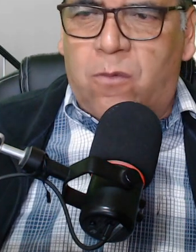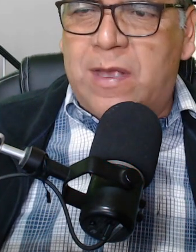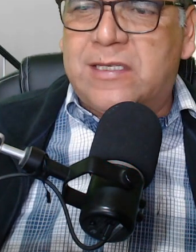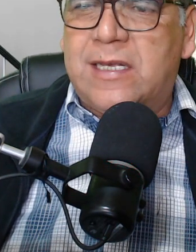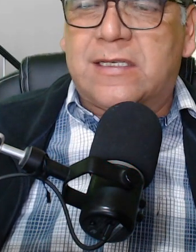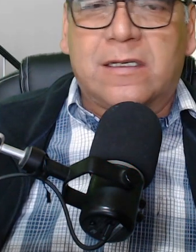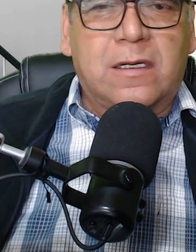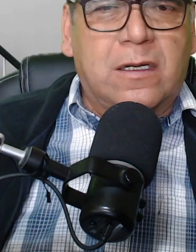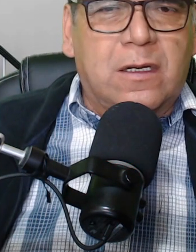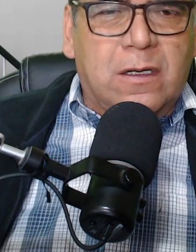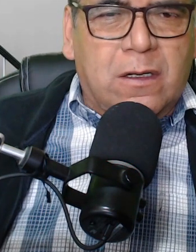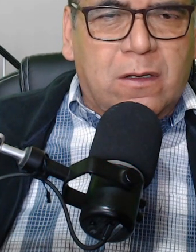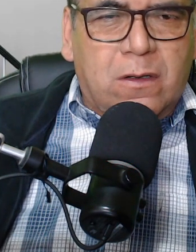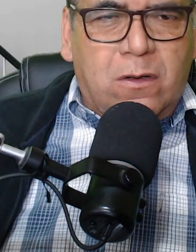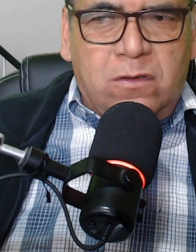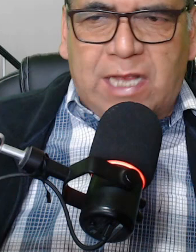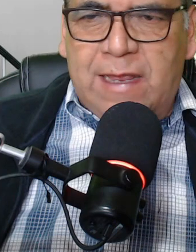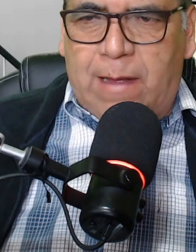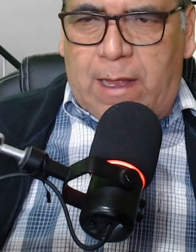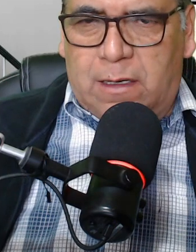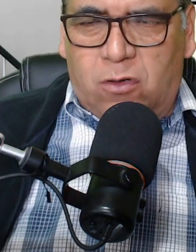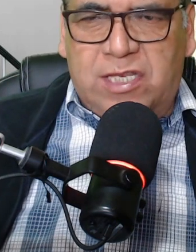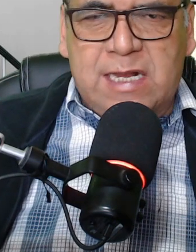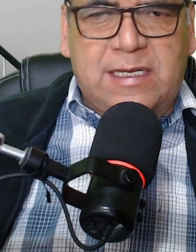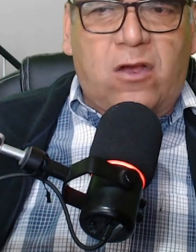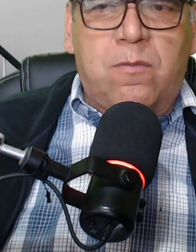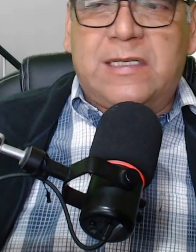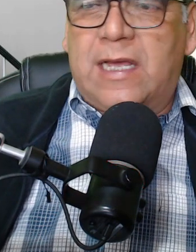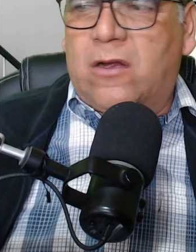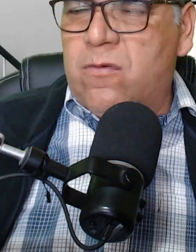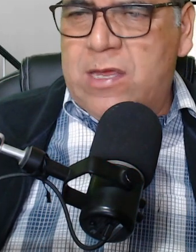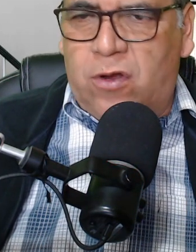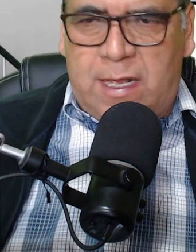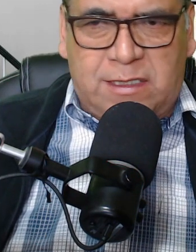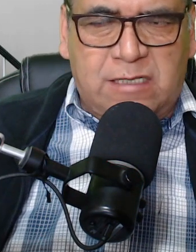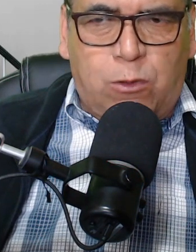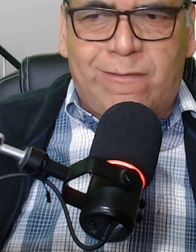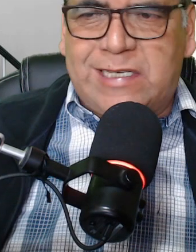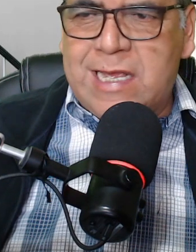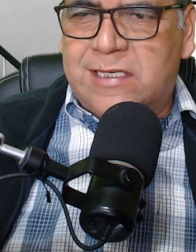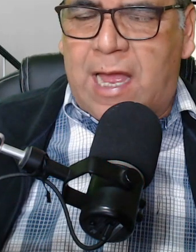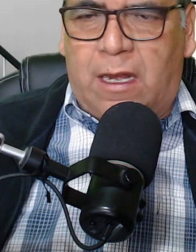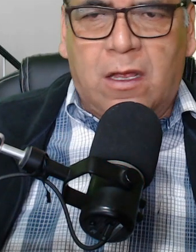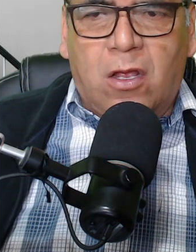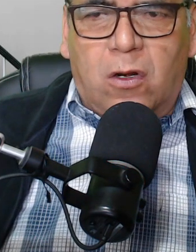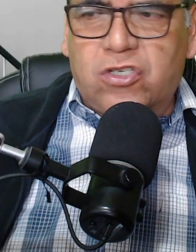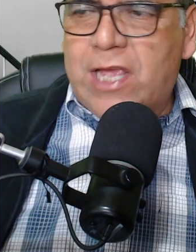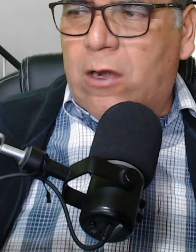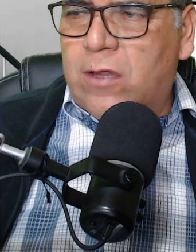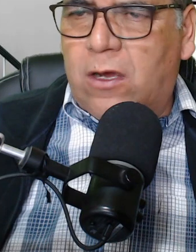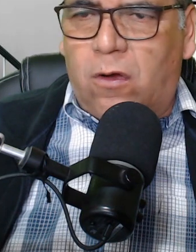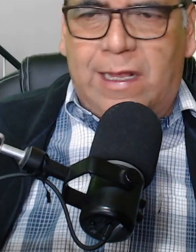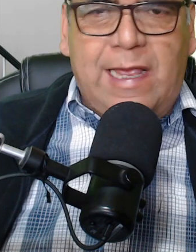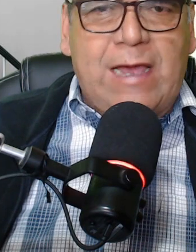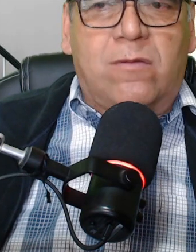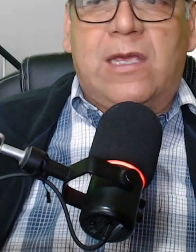los convences con saliva, los tienes que convencer con millones. Las pruebas ahí están. Lozoya lo